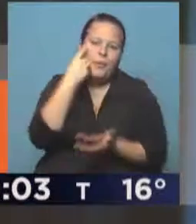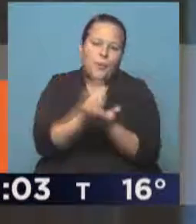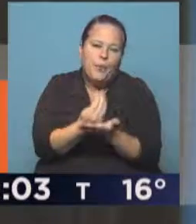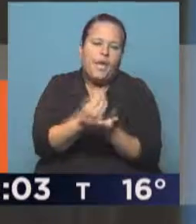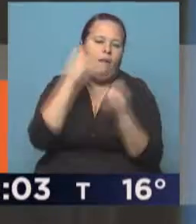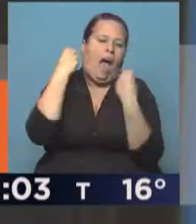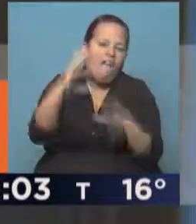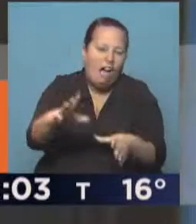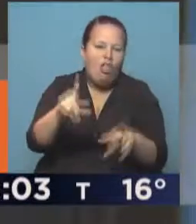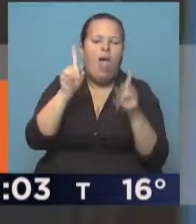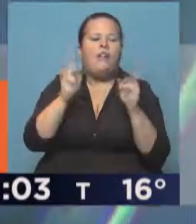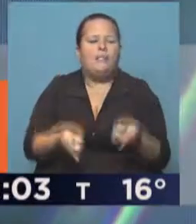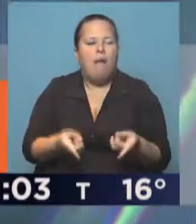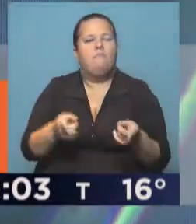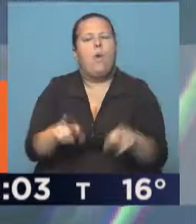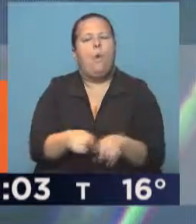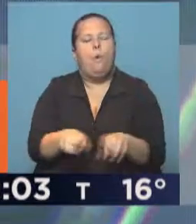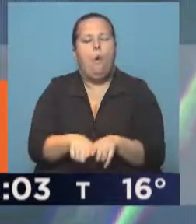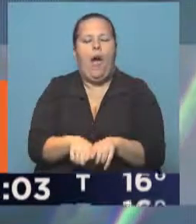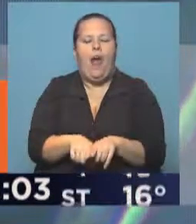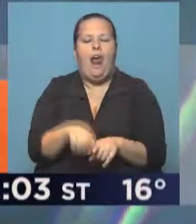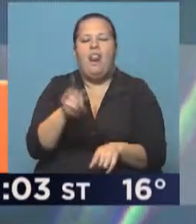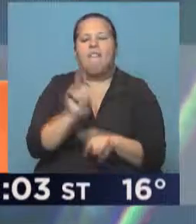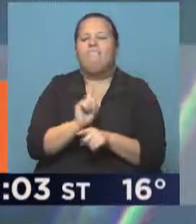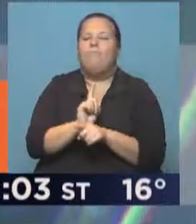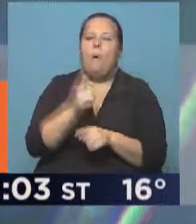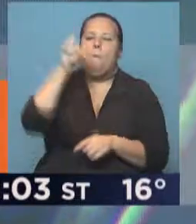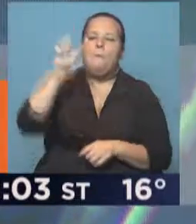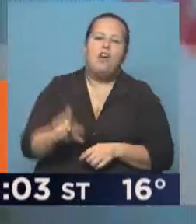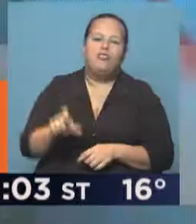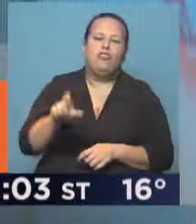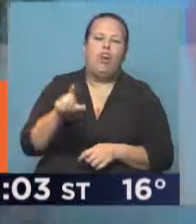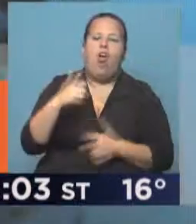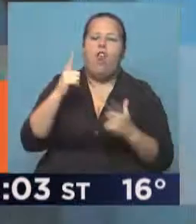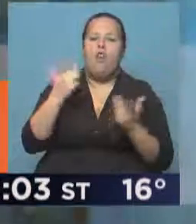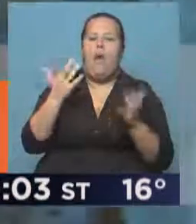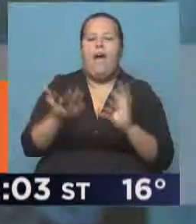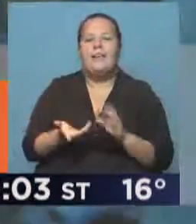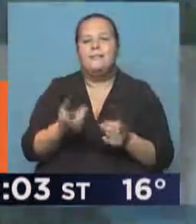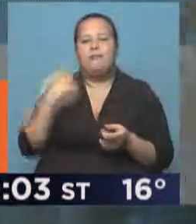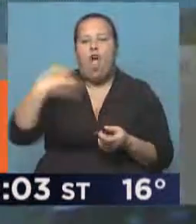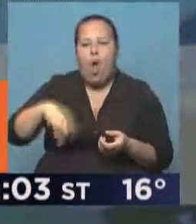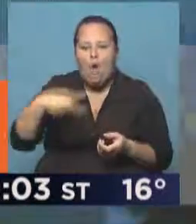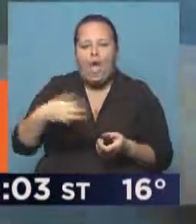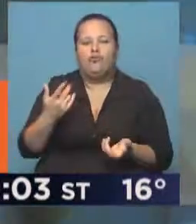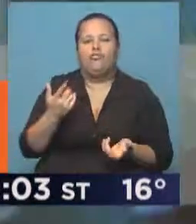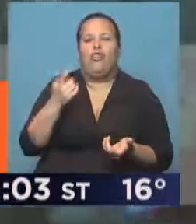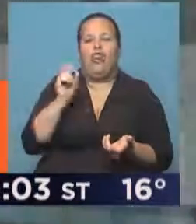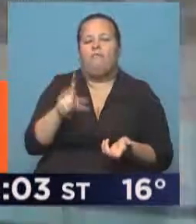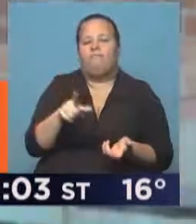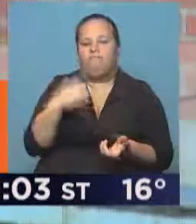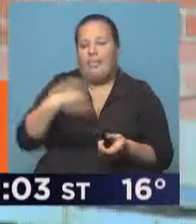olvido y a veces también el de ser una persona no cumplir con las obligaciones que uno